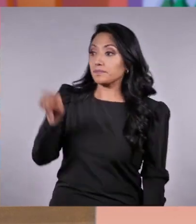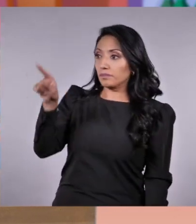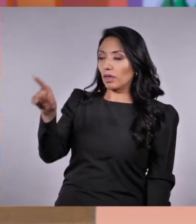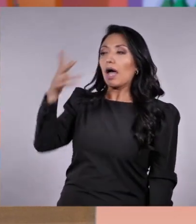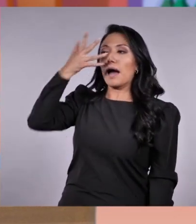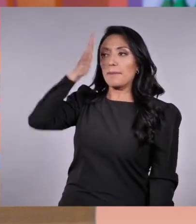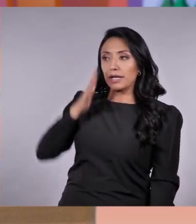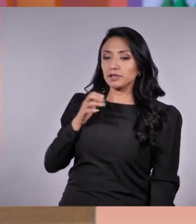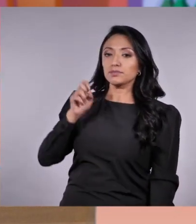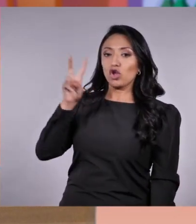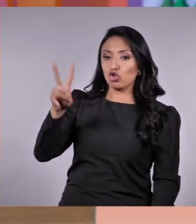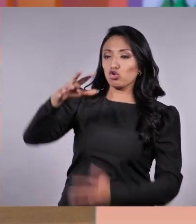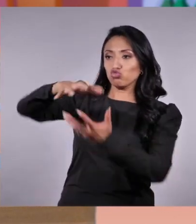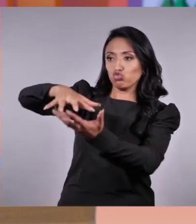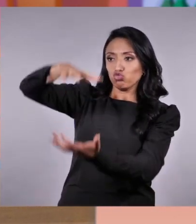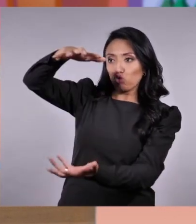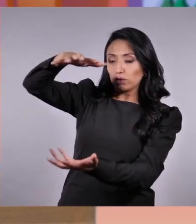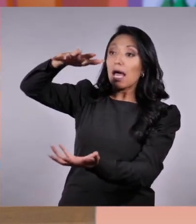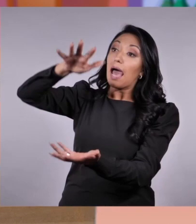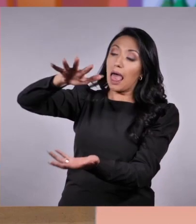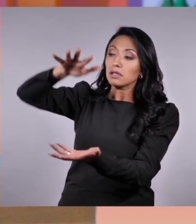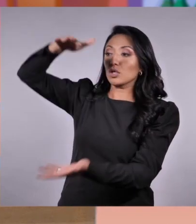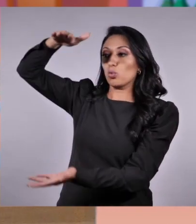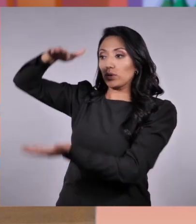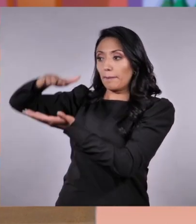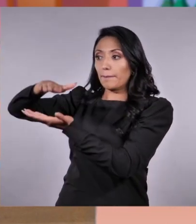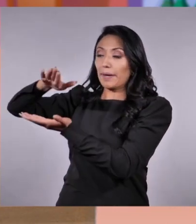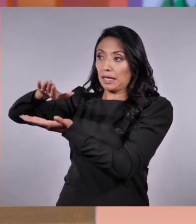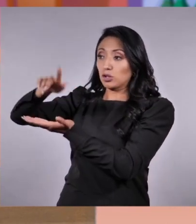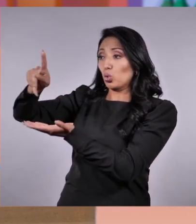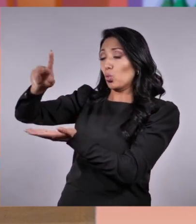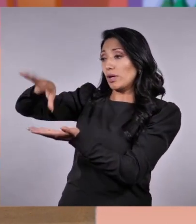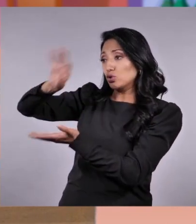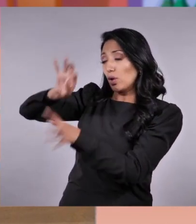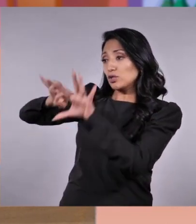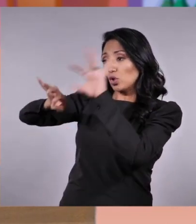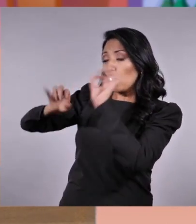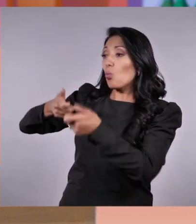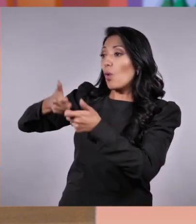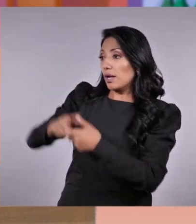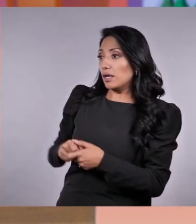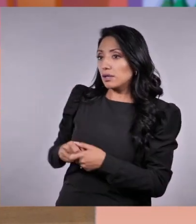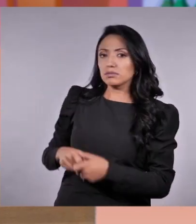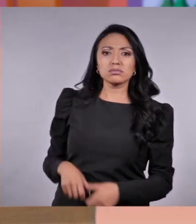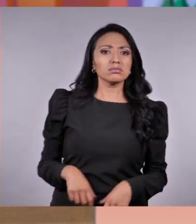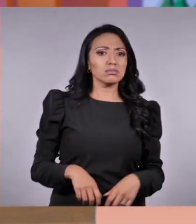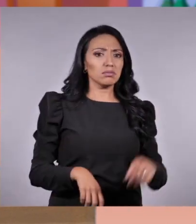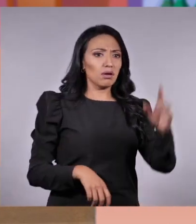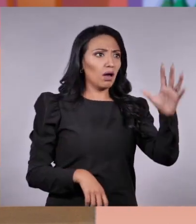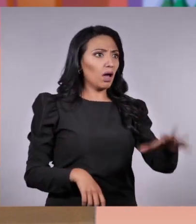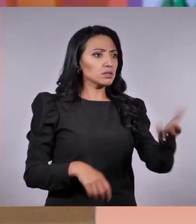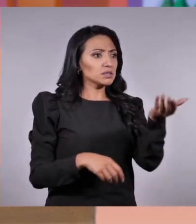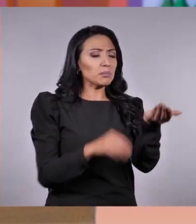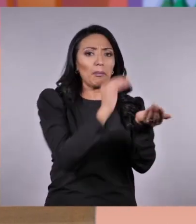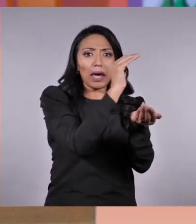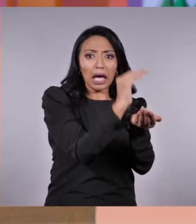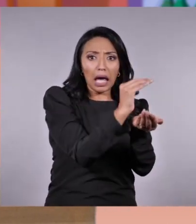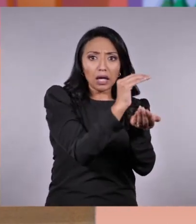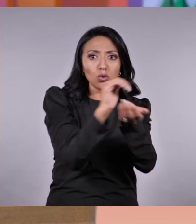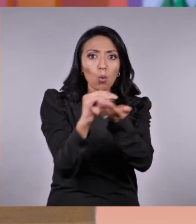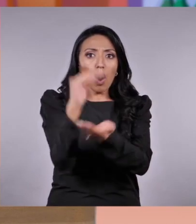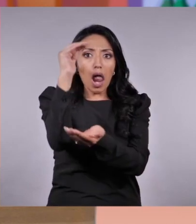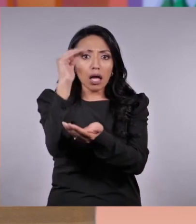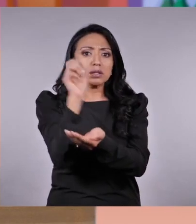redondos. Tengo 2 bolsas, una pequeña y una grande. ¿Verdad, vecina? Aquí está la bolsa pequeña y la